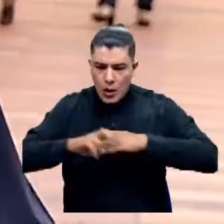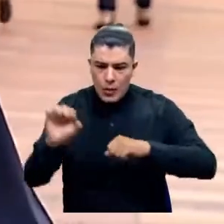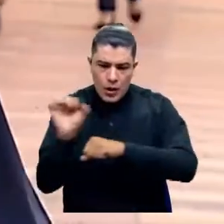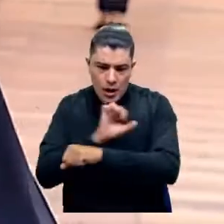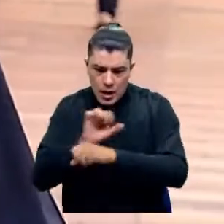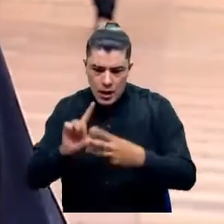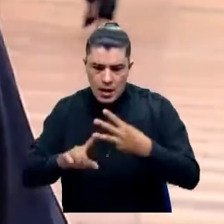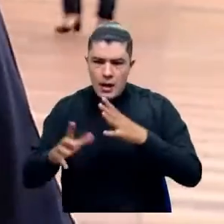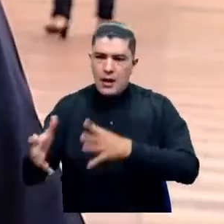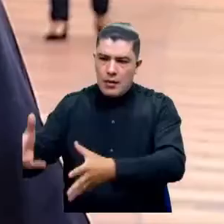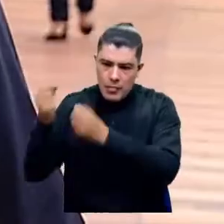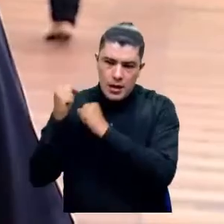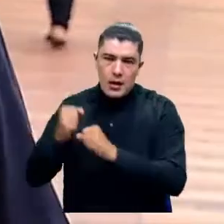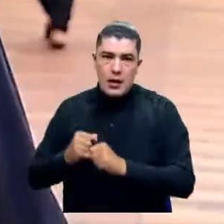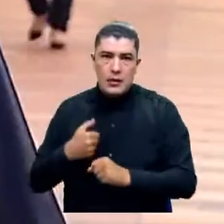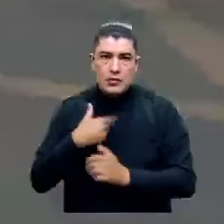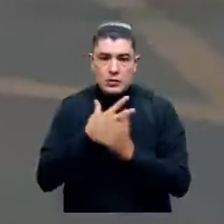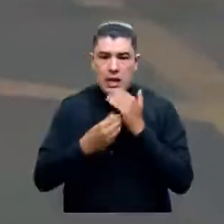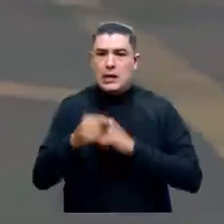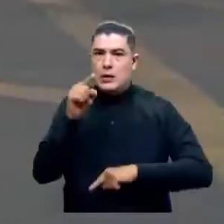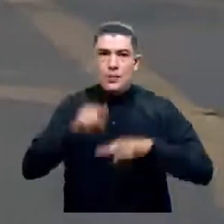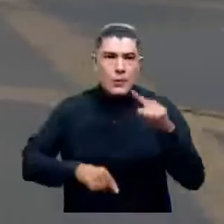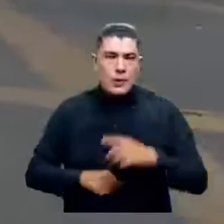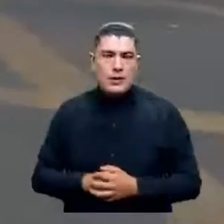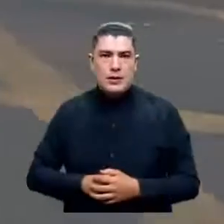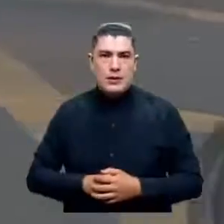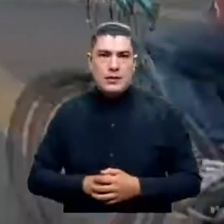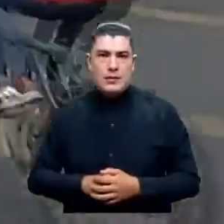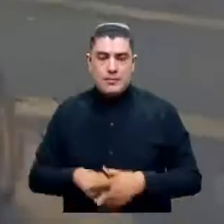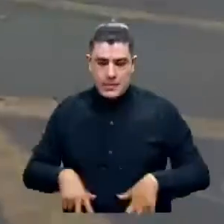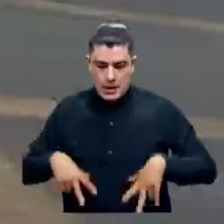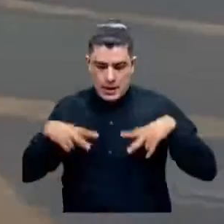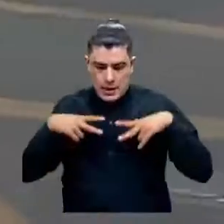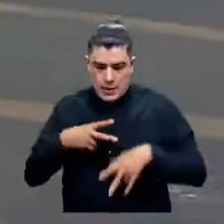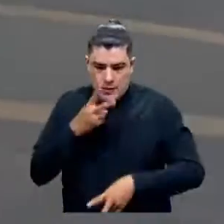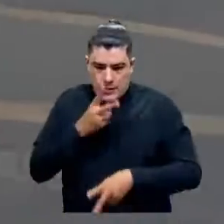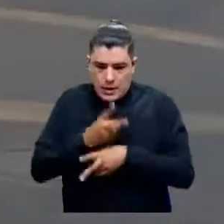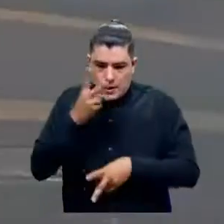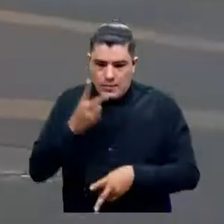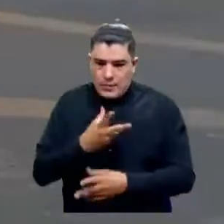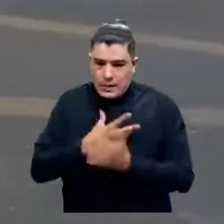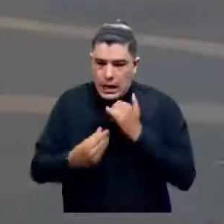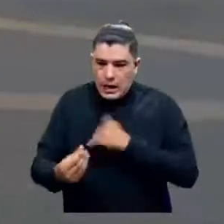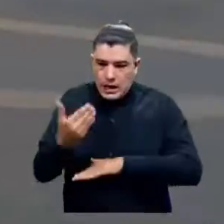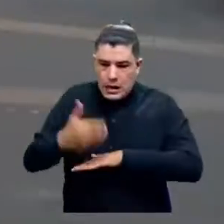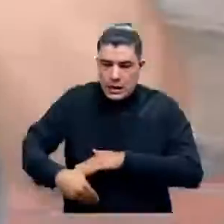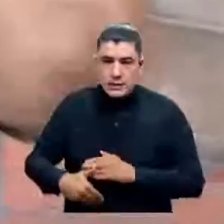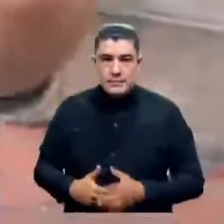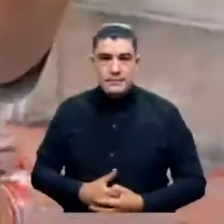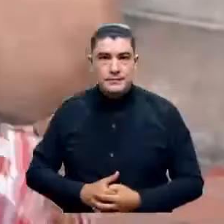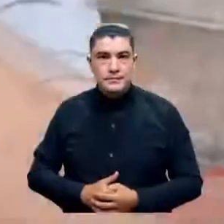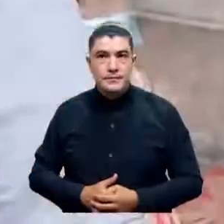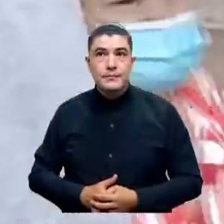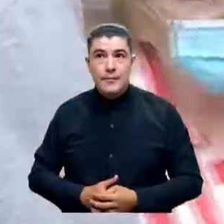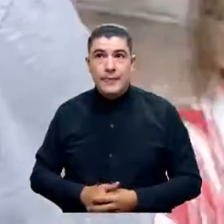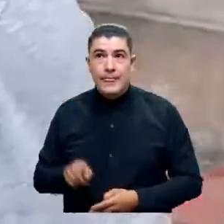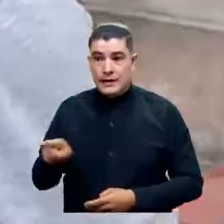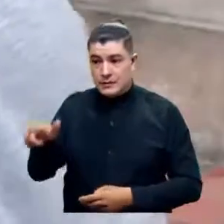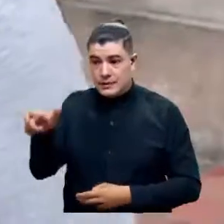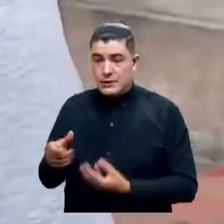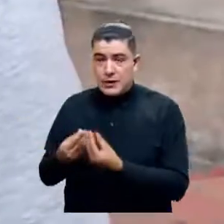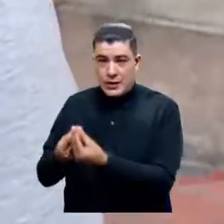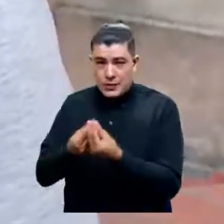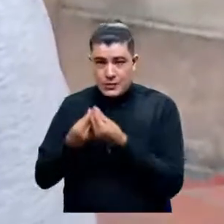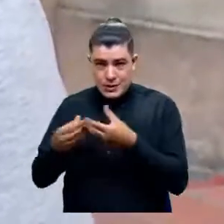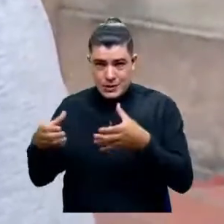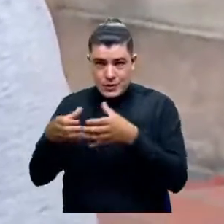al raponazo, que no puede uno salir, que se está colocando en juego nuestra vida, nuestra integridad. Y es que, como lo denuncia el concejal por el